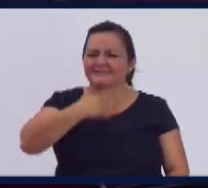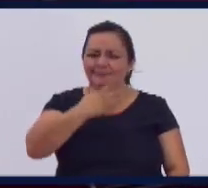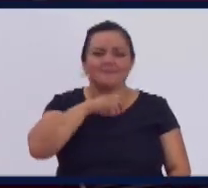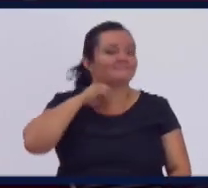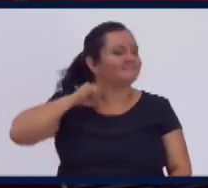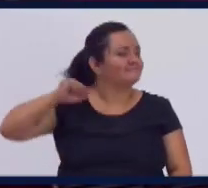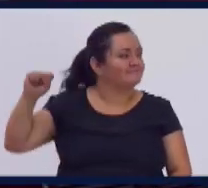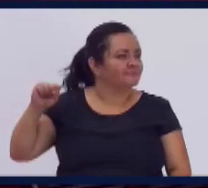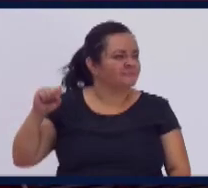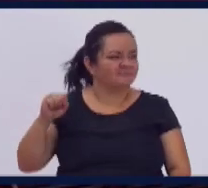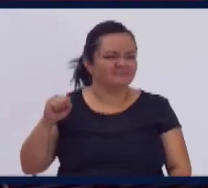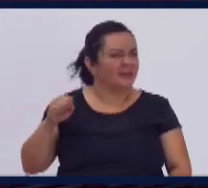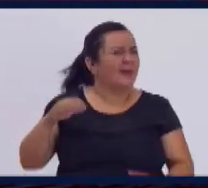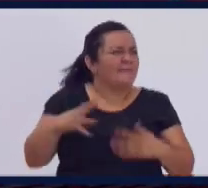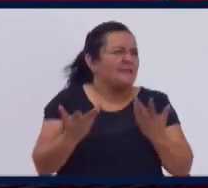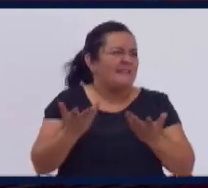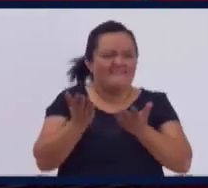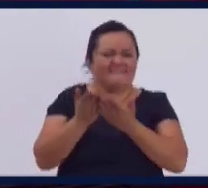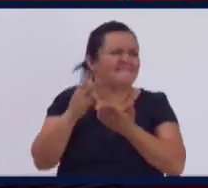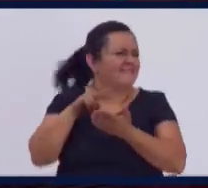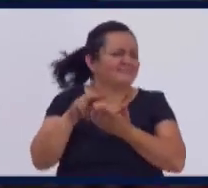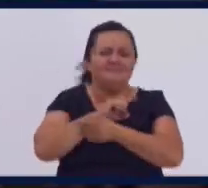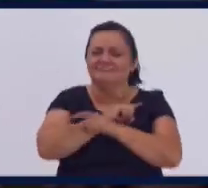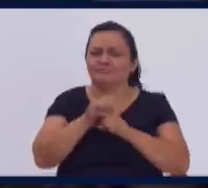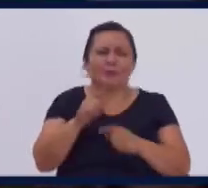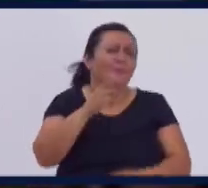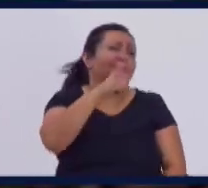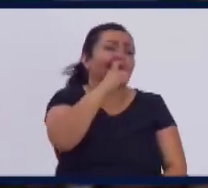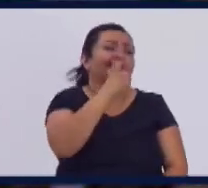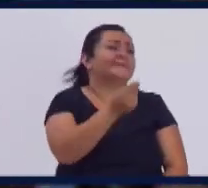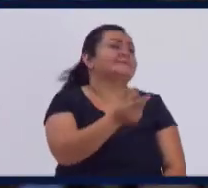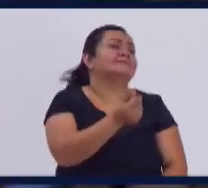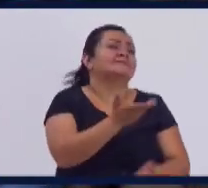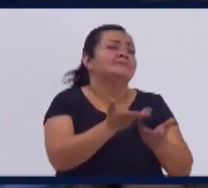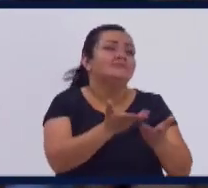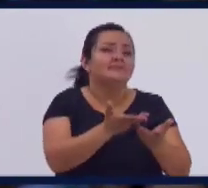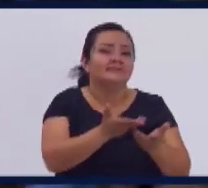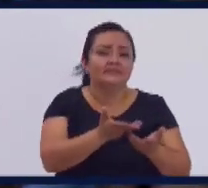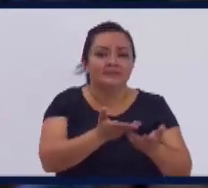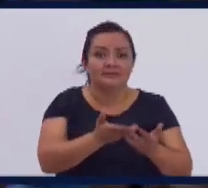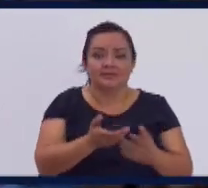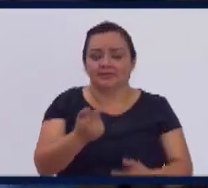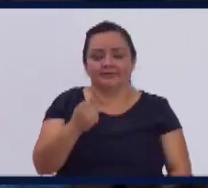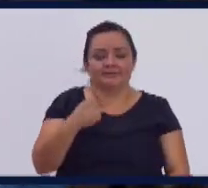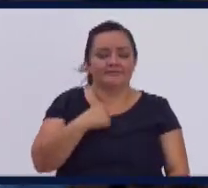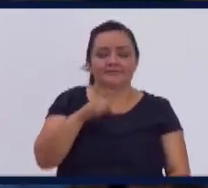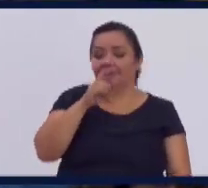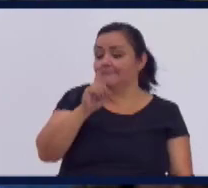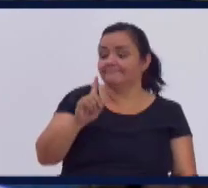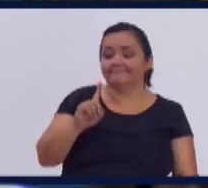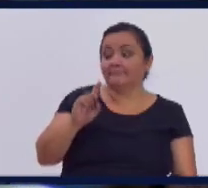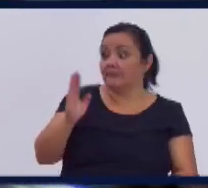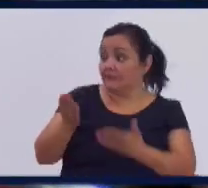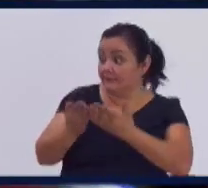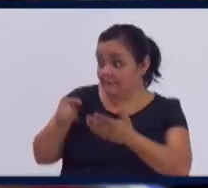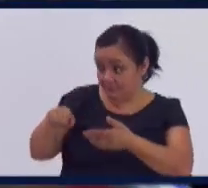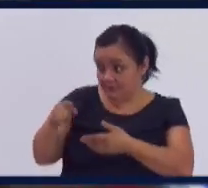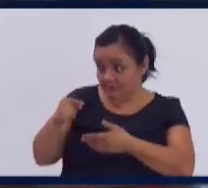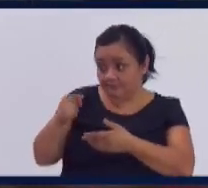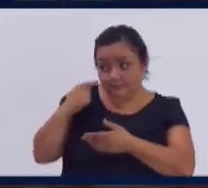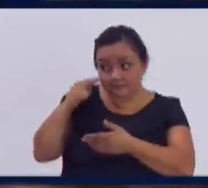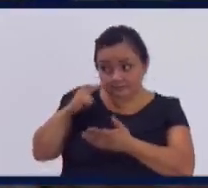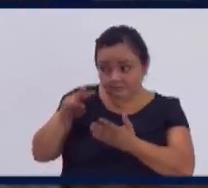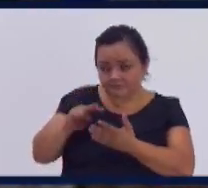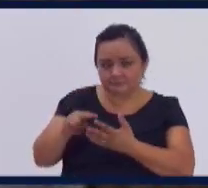rebelde, endurecido, porque él creyó que el papi le estaba haciendo una religión o forzando algo espiritual, nunca lo quiso